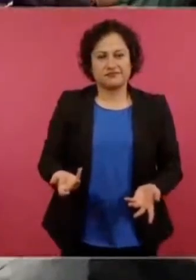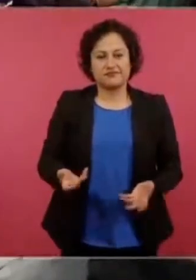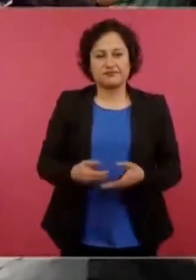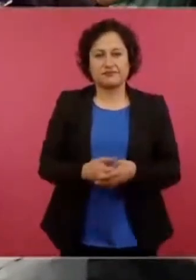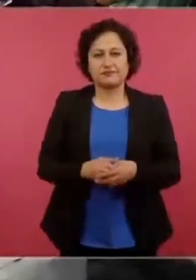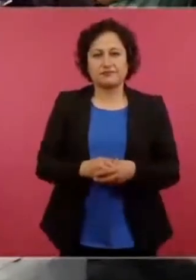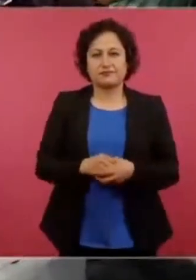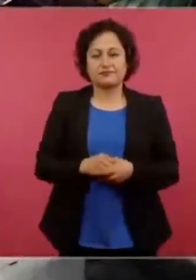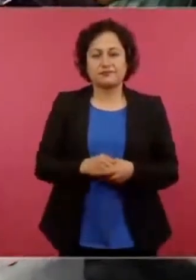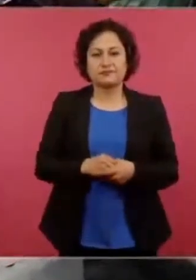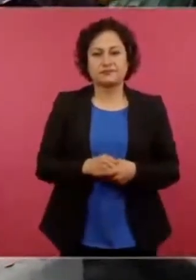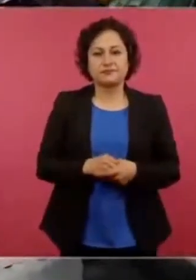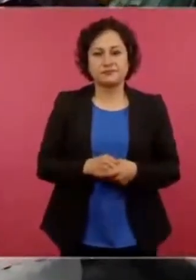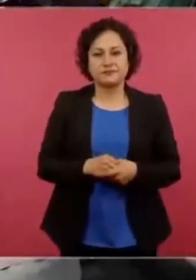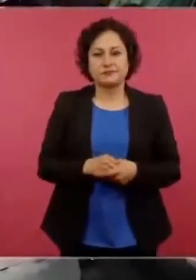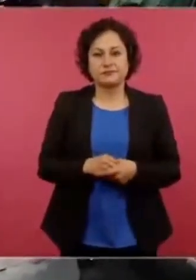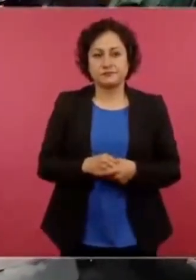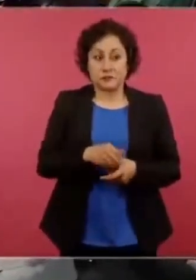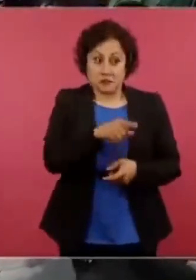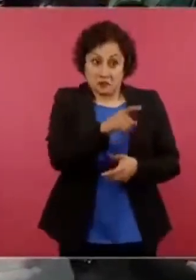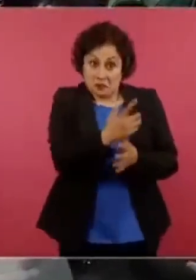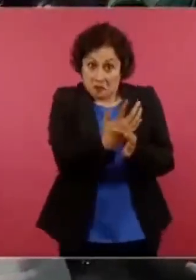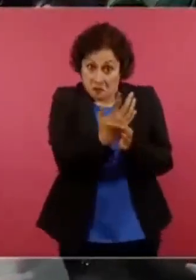Pónganlos a trabajar.